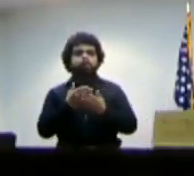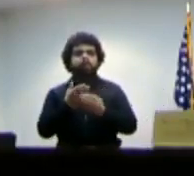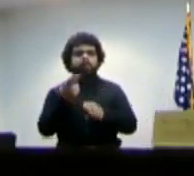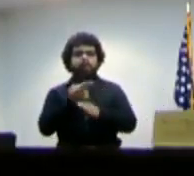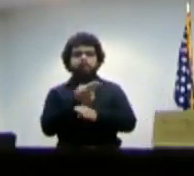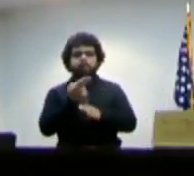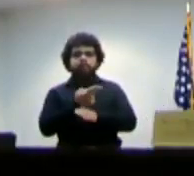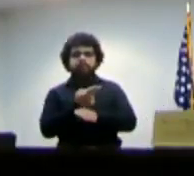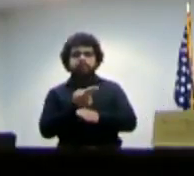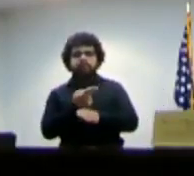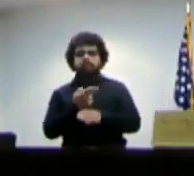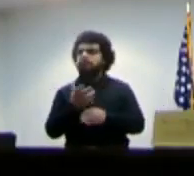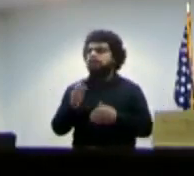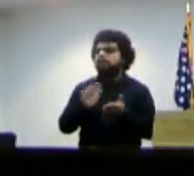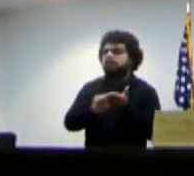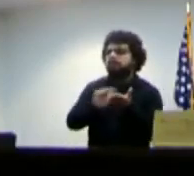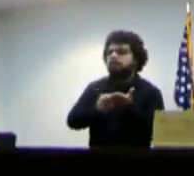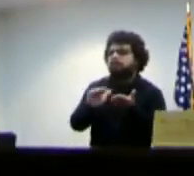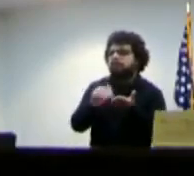¿Cómo? No lo